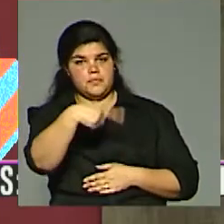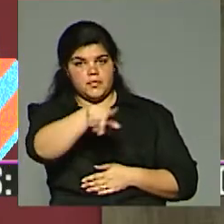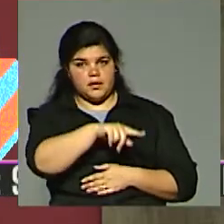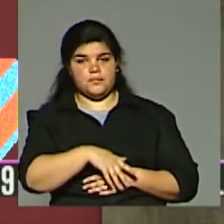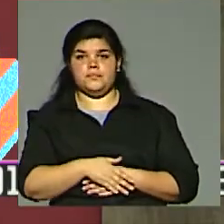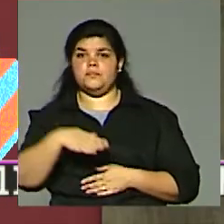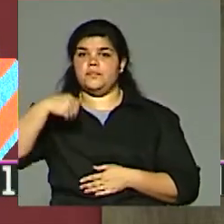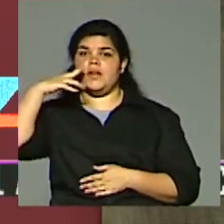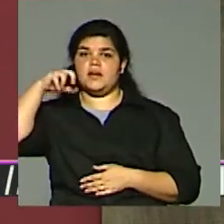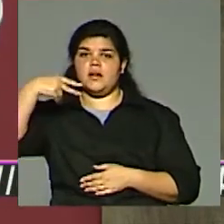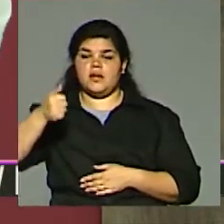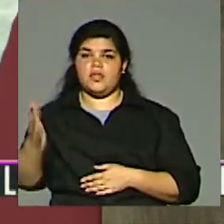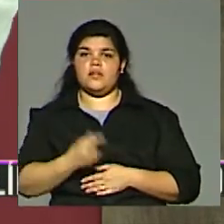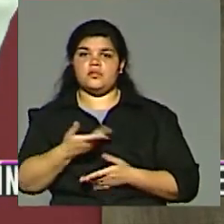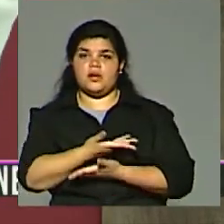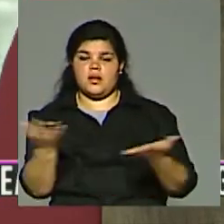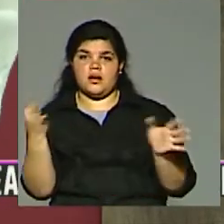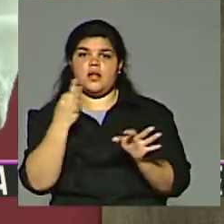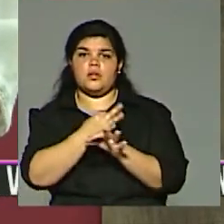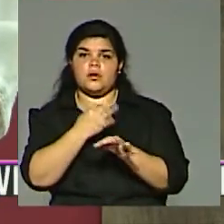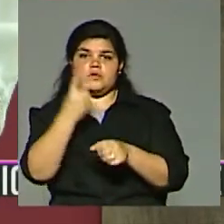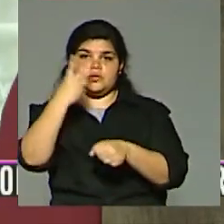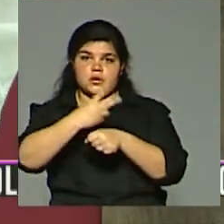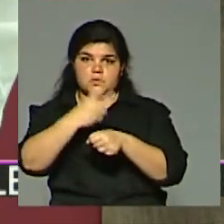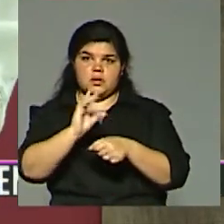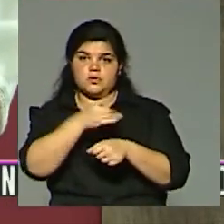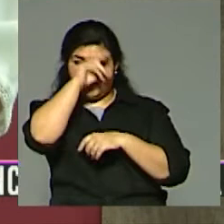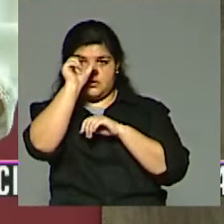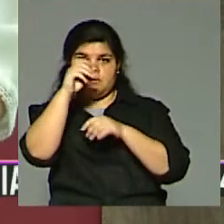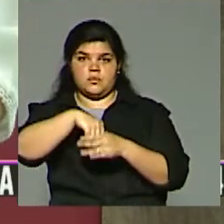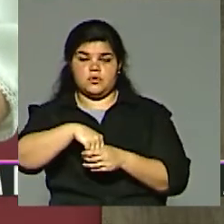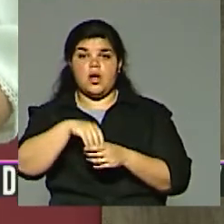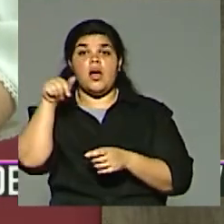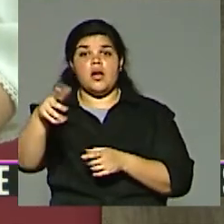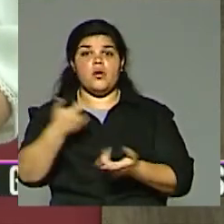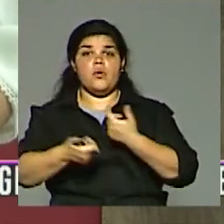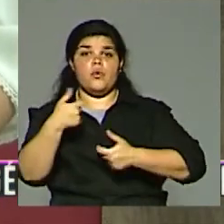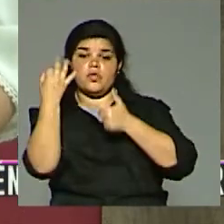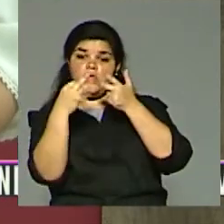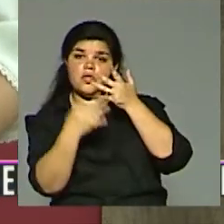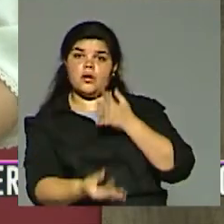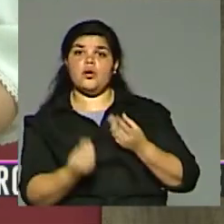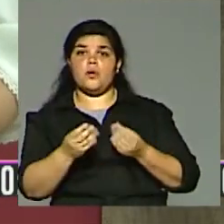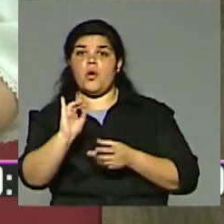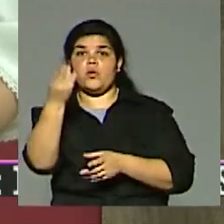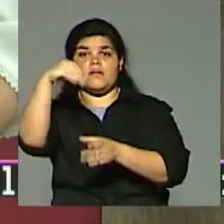Mariana Barroso, directora general de Educación Secundaria de la Universidad Nacional de Cuyo, dándonos detalles cómo trabaja la universidad y